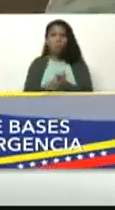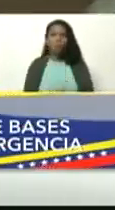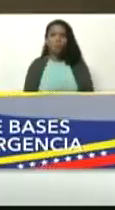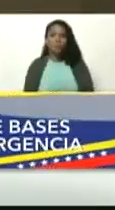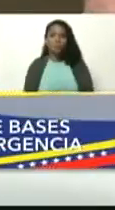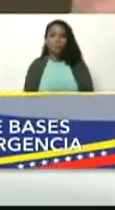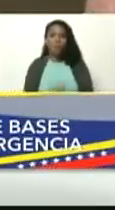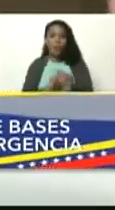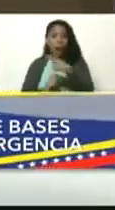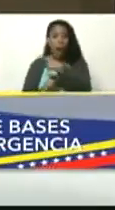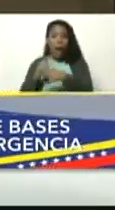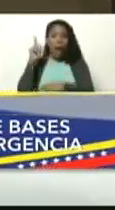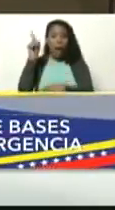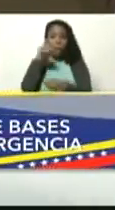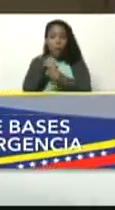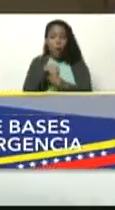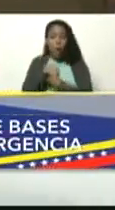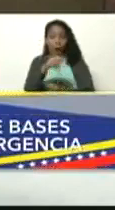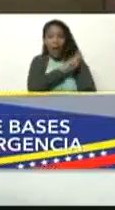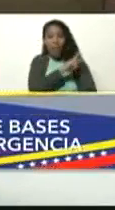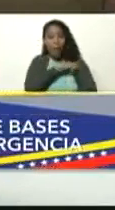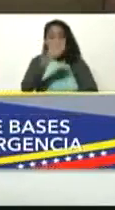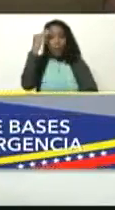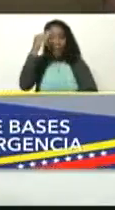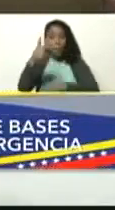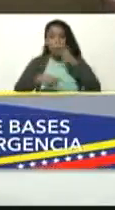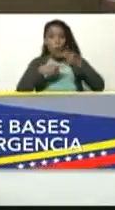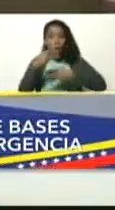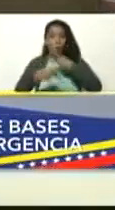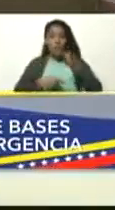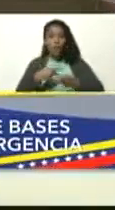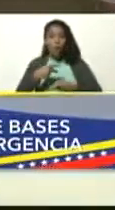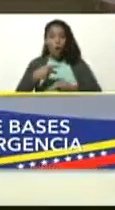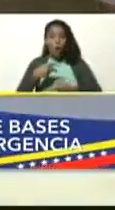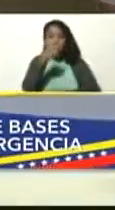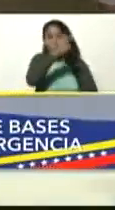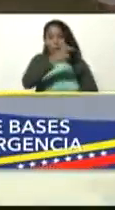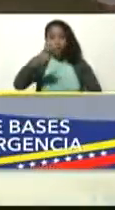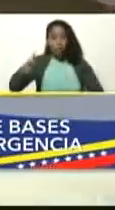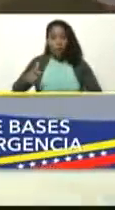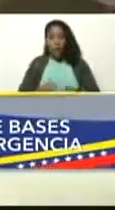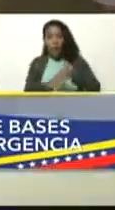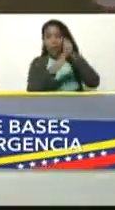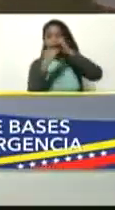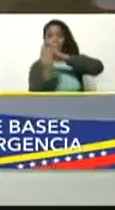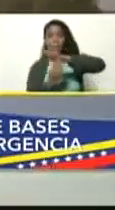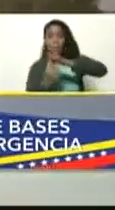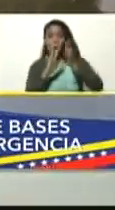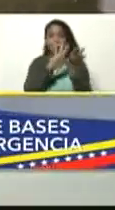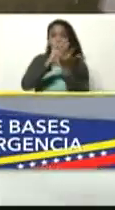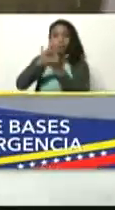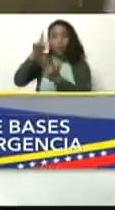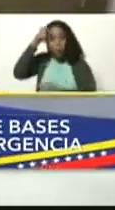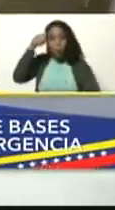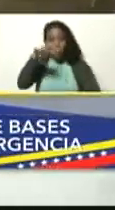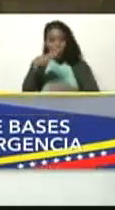Allí estaban entonces jefes militares, jefes políticos, jefes civiles, líderes de base, tuvimos contacto con la